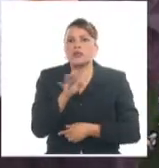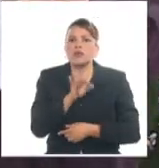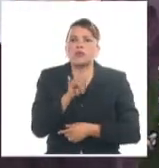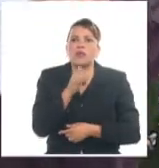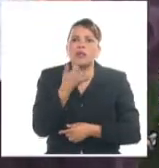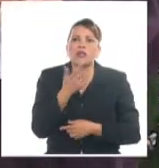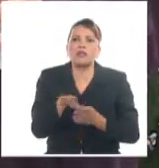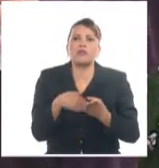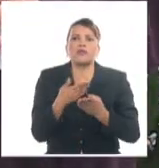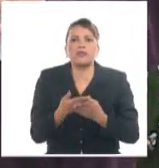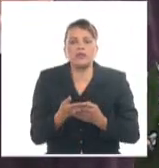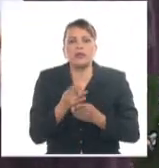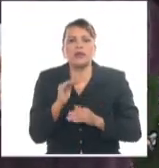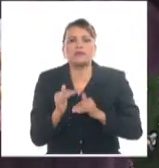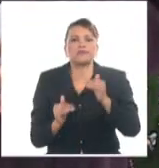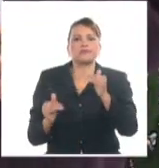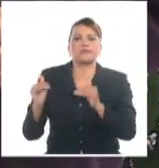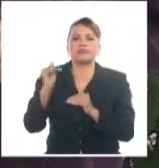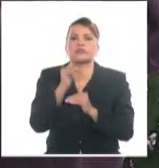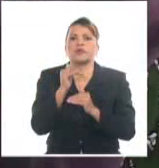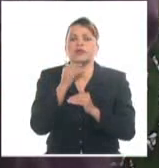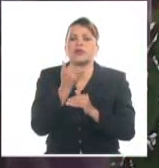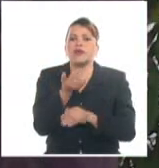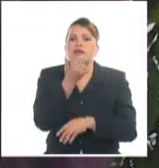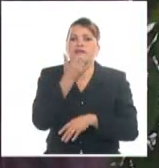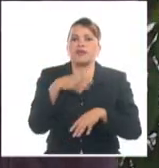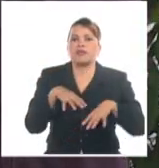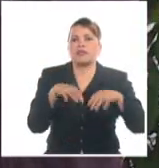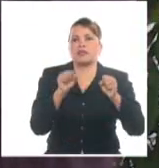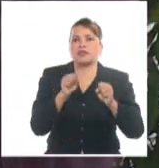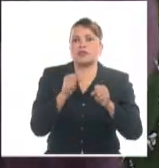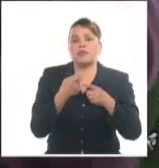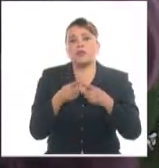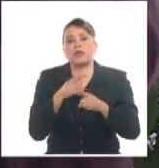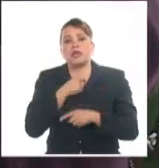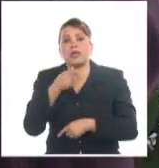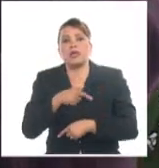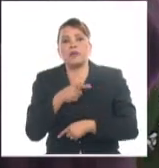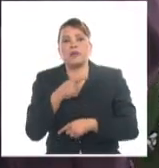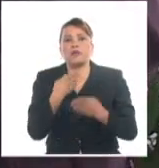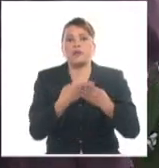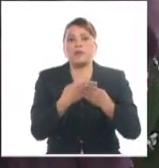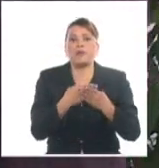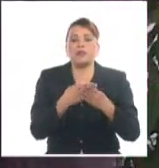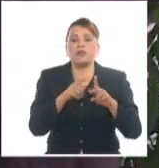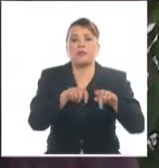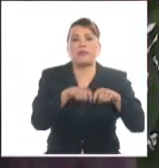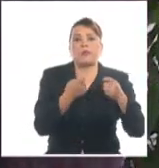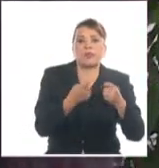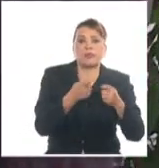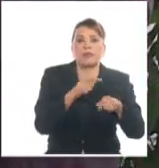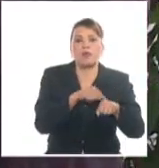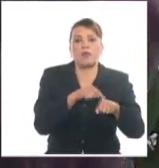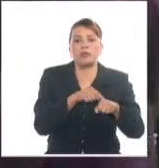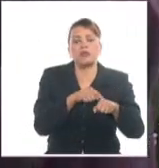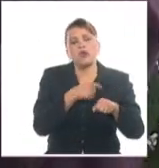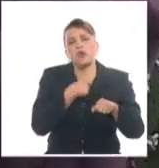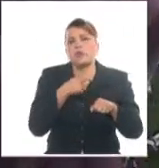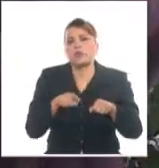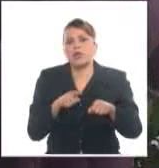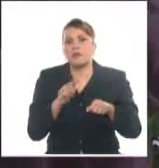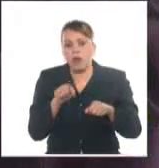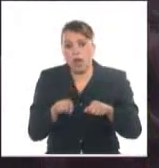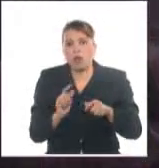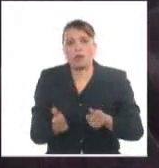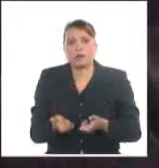con valores elevados de déficit, en que salga una unidad imprevista del sistema. En ese caso, aumenta